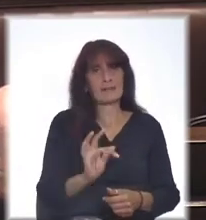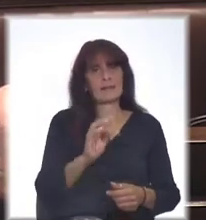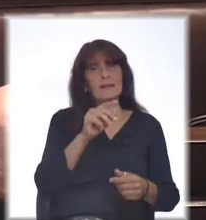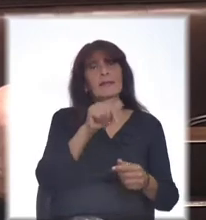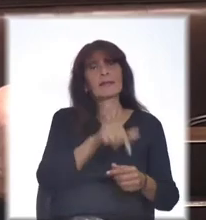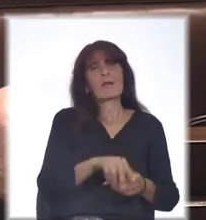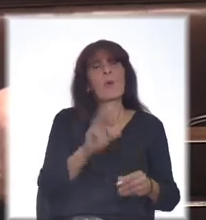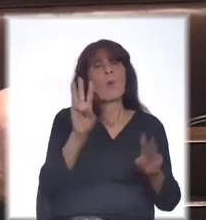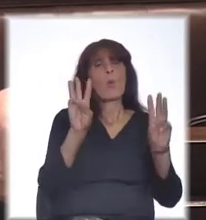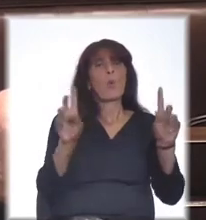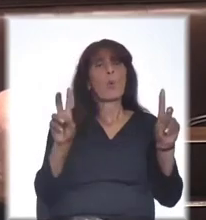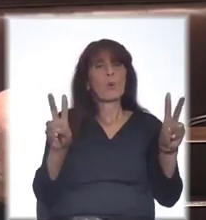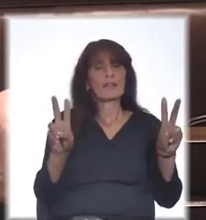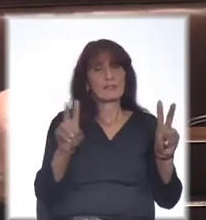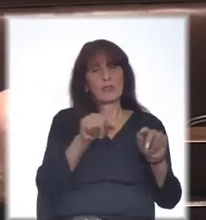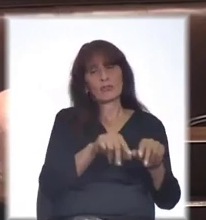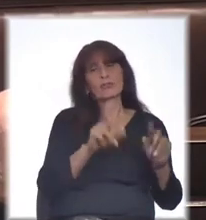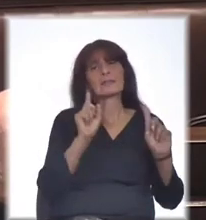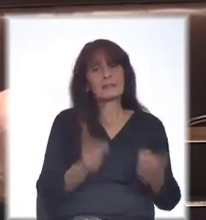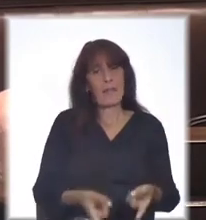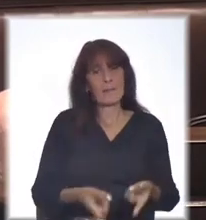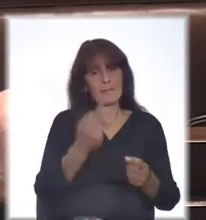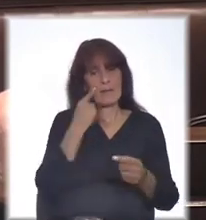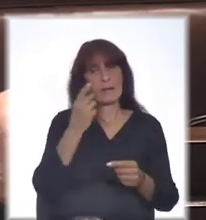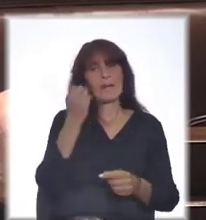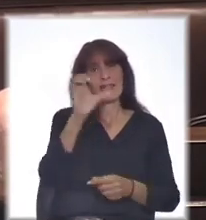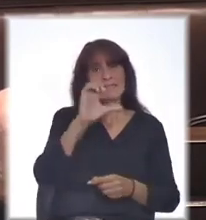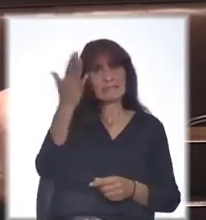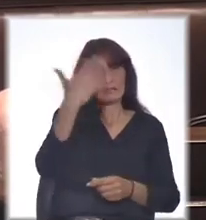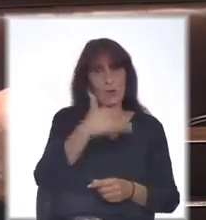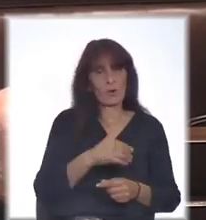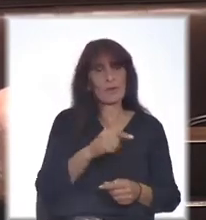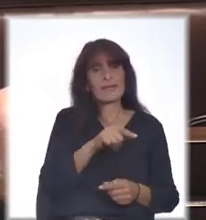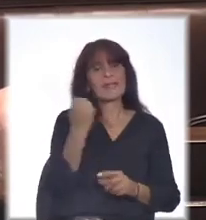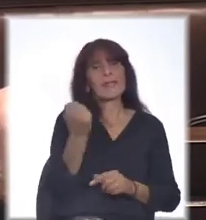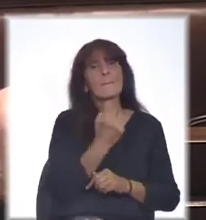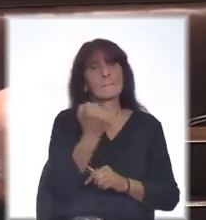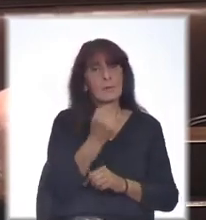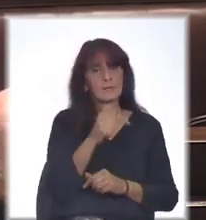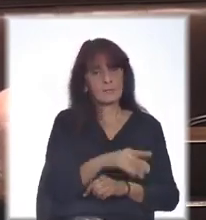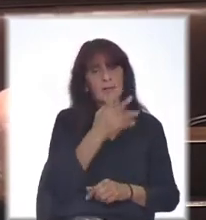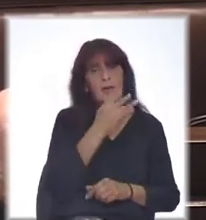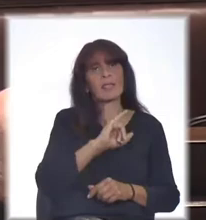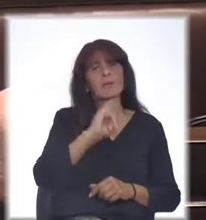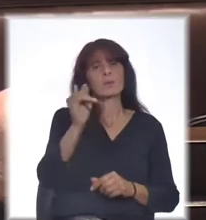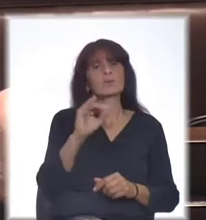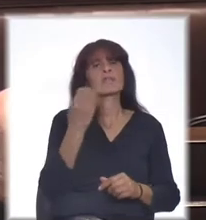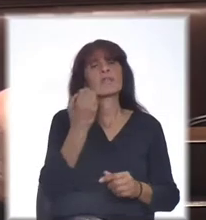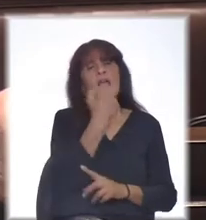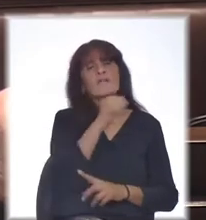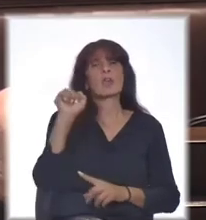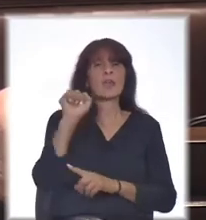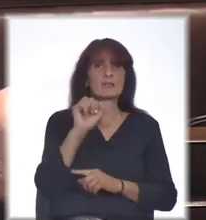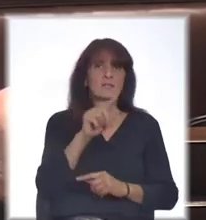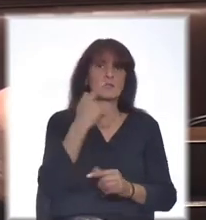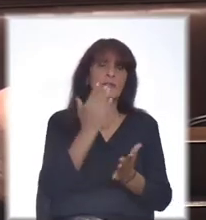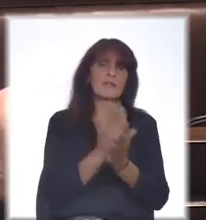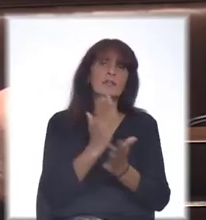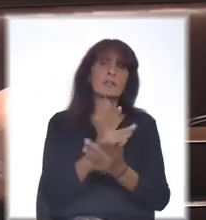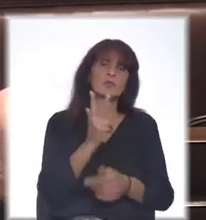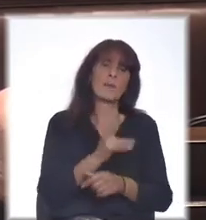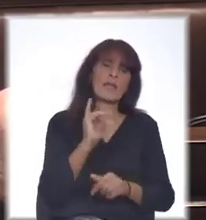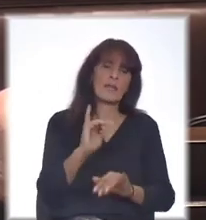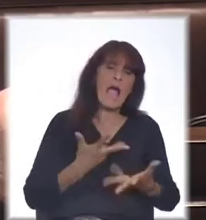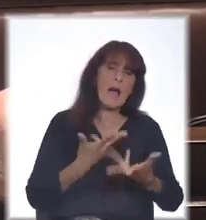Wilson lograron organizarse del exterior, jugando un papel importantísimo en la denuncia de las violaciones a los derechos humanos y en el